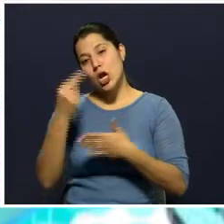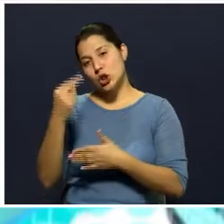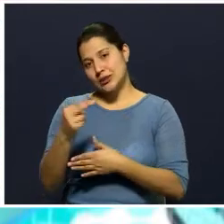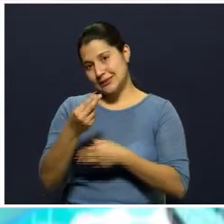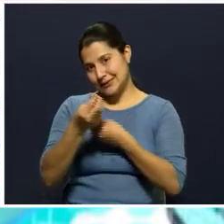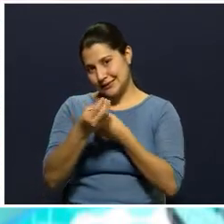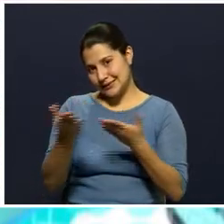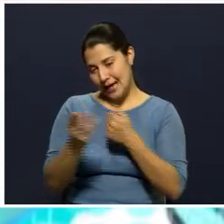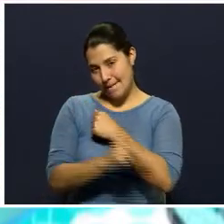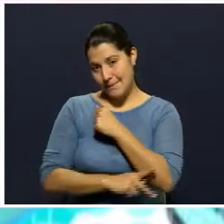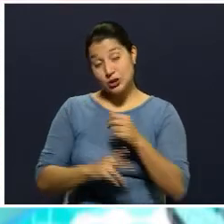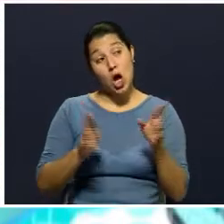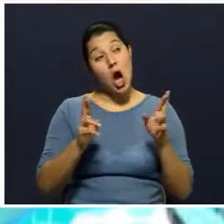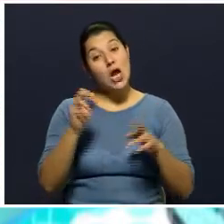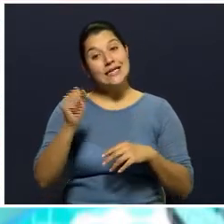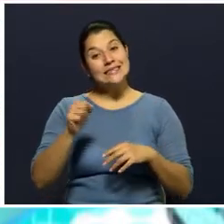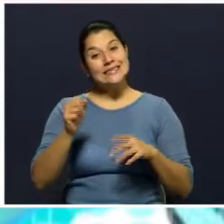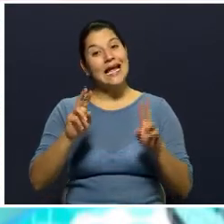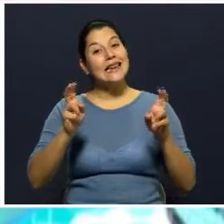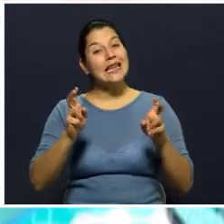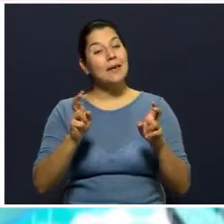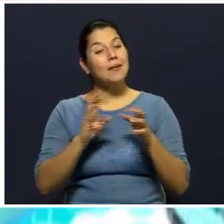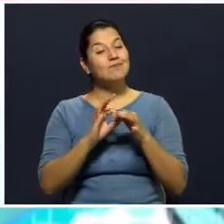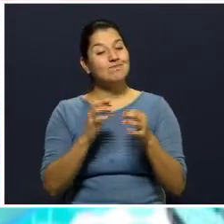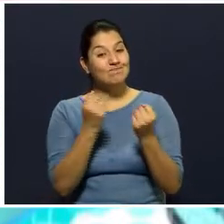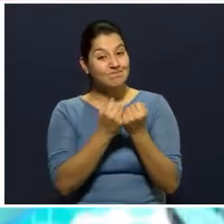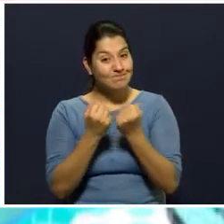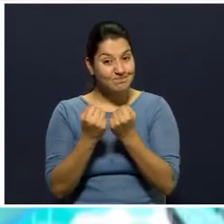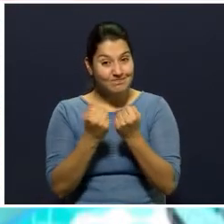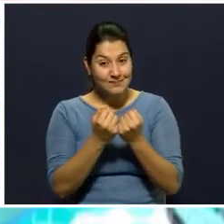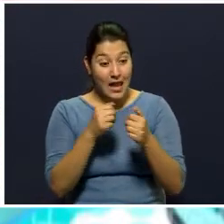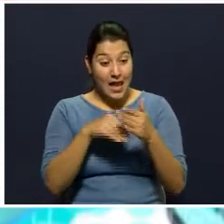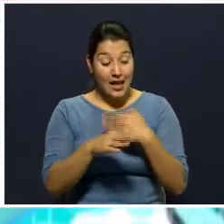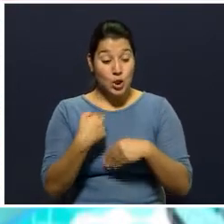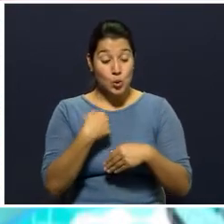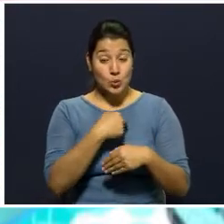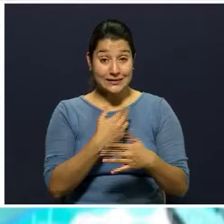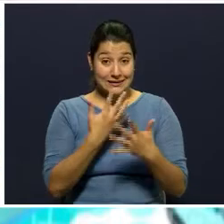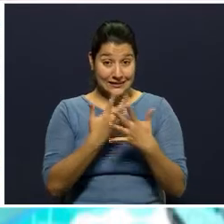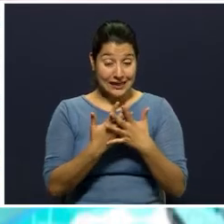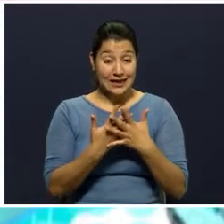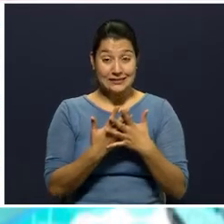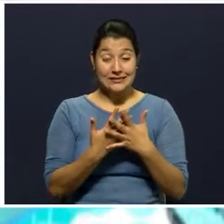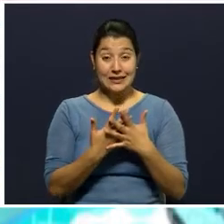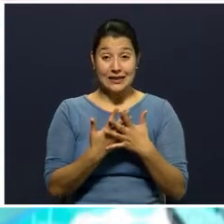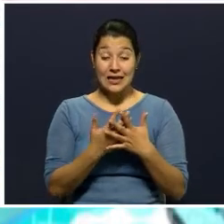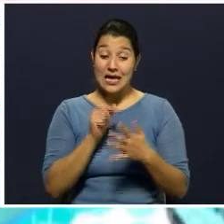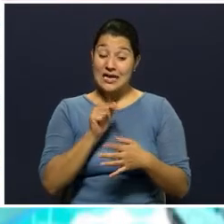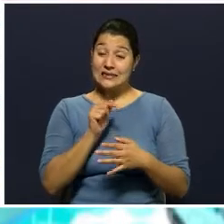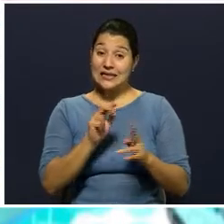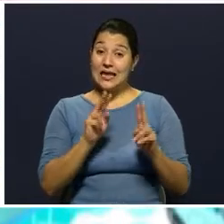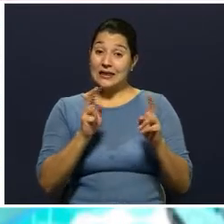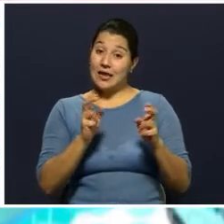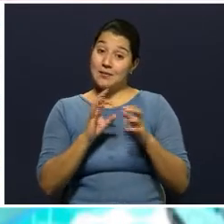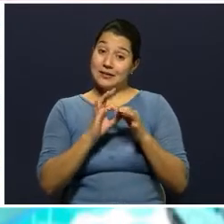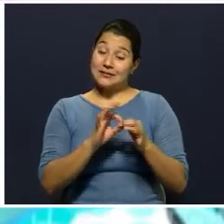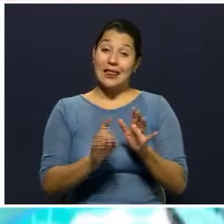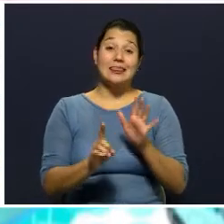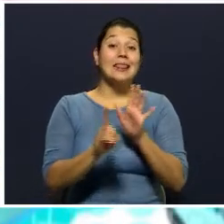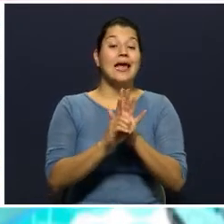país. Ojalá que sí, el tema del hacinamiento en nuestros centros penales era un tema de